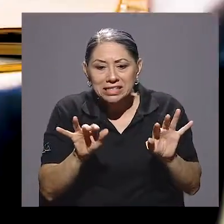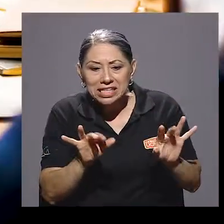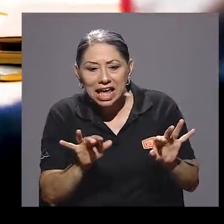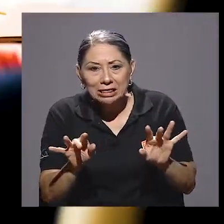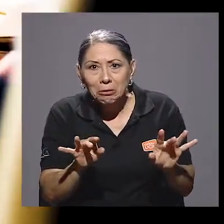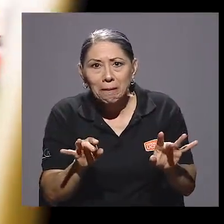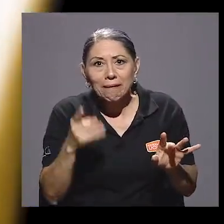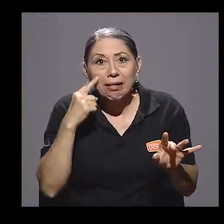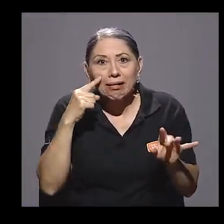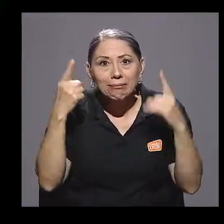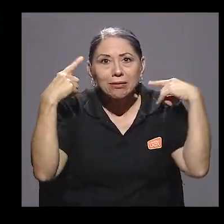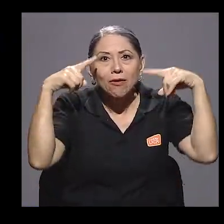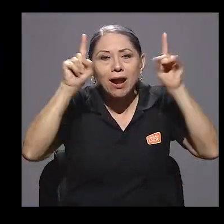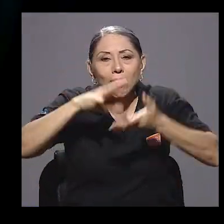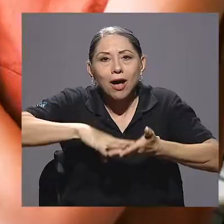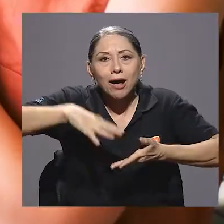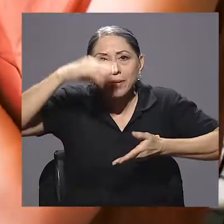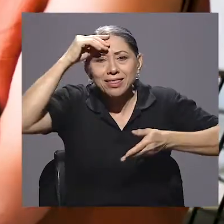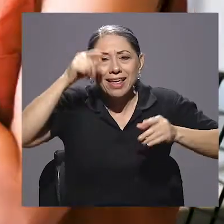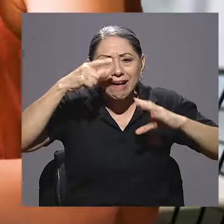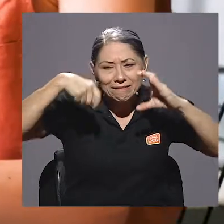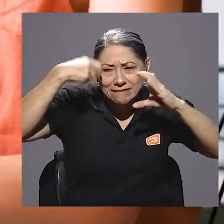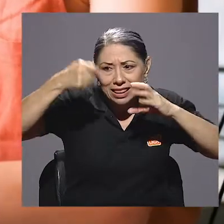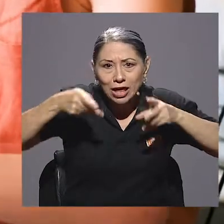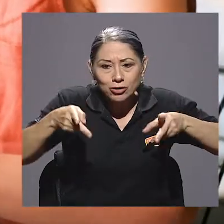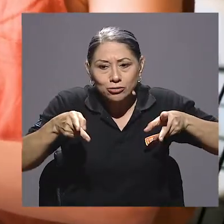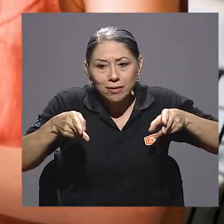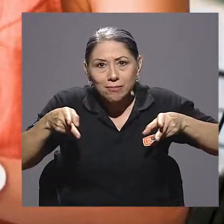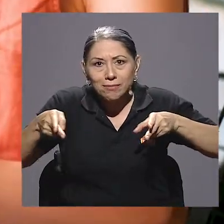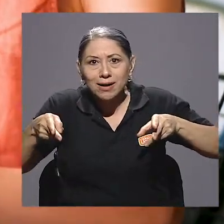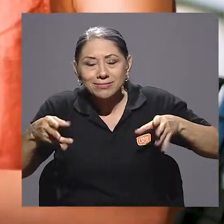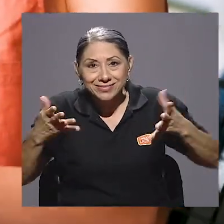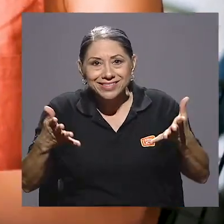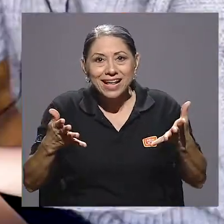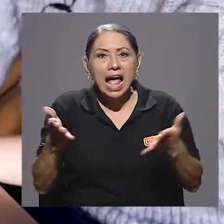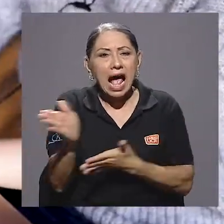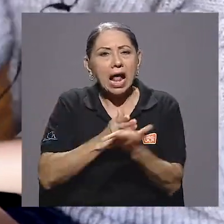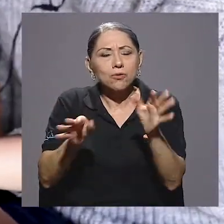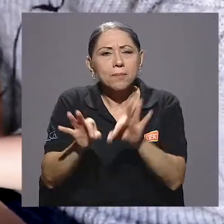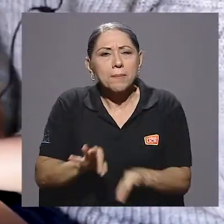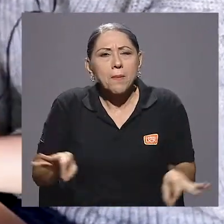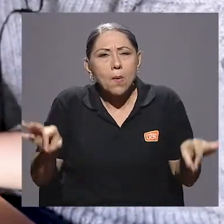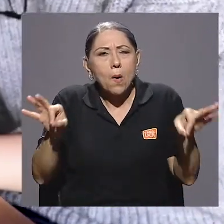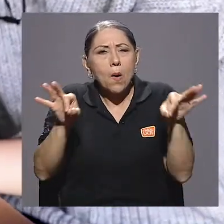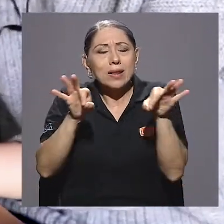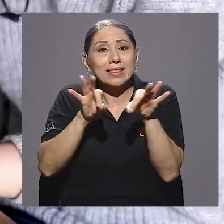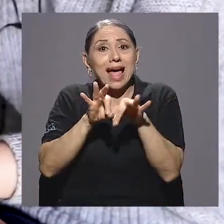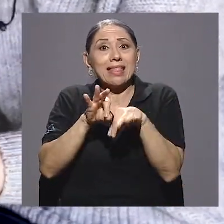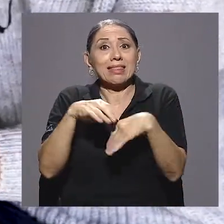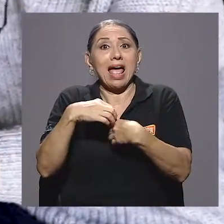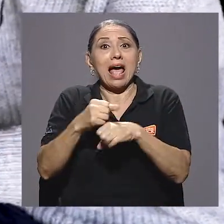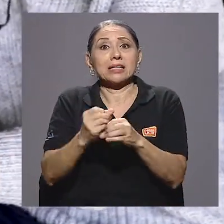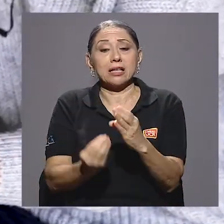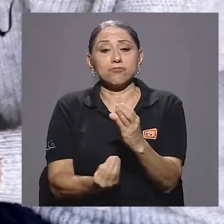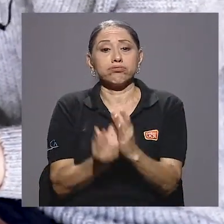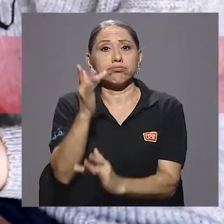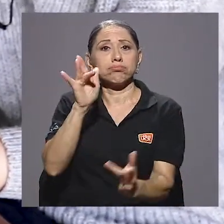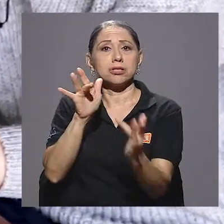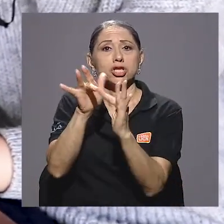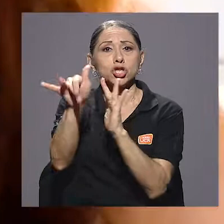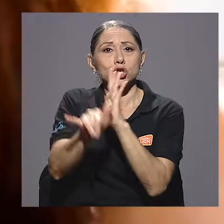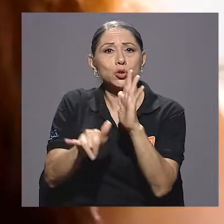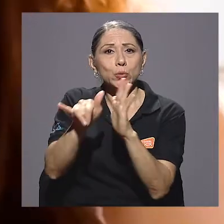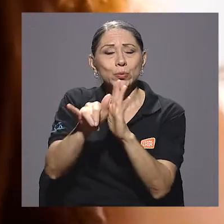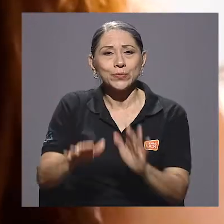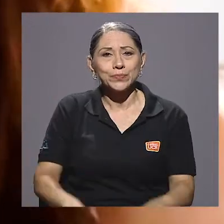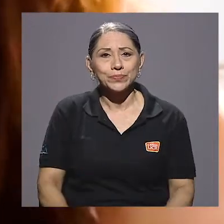aprender a editar videos. Algo importante ha sido la creación de canales en YouTube. Hoy